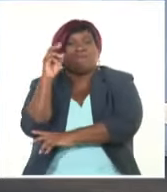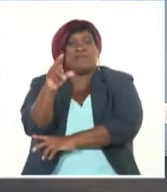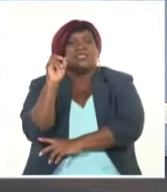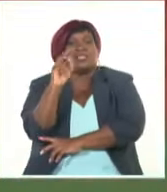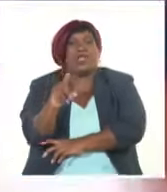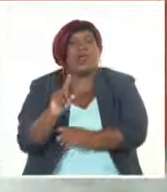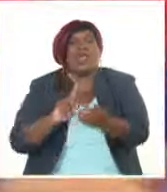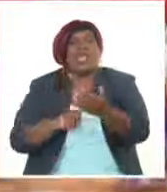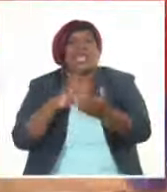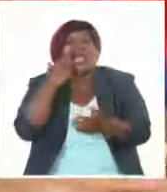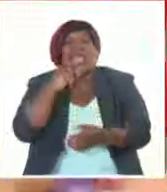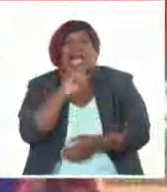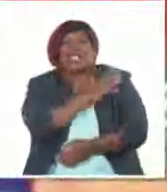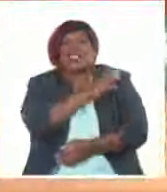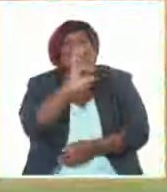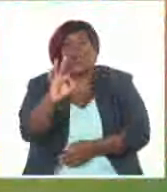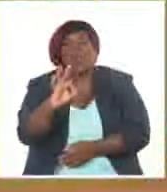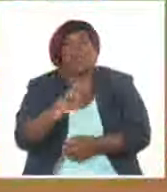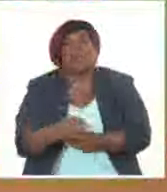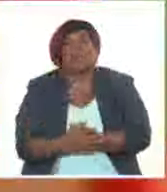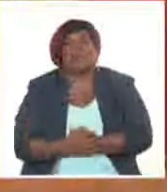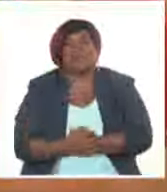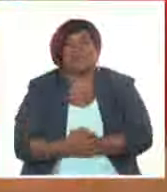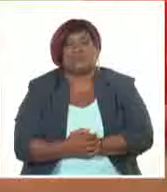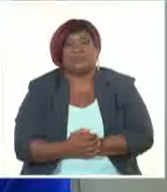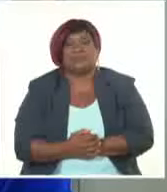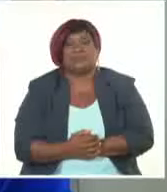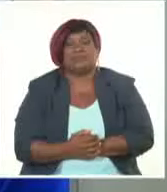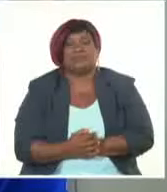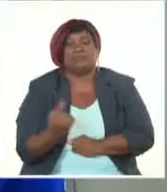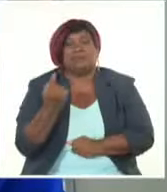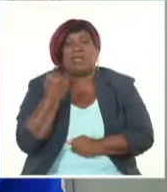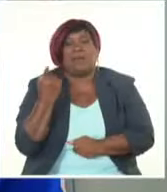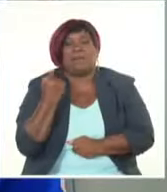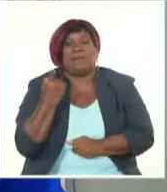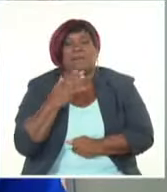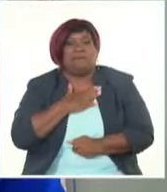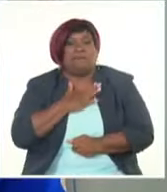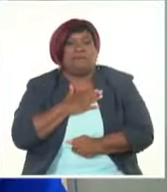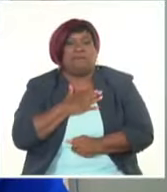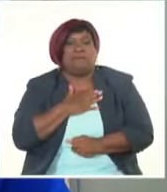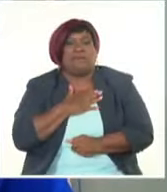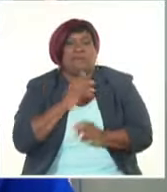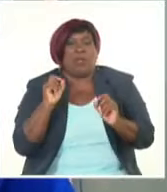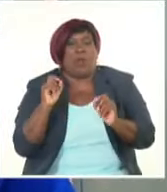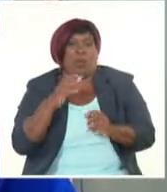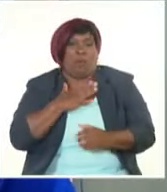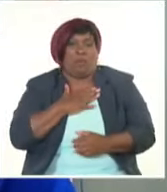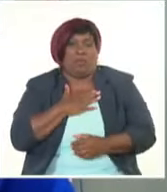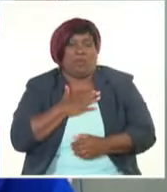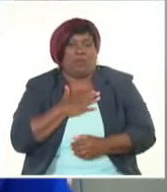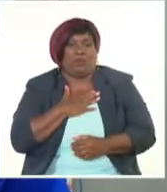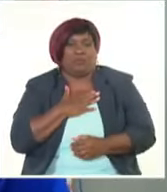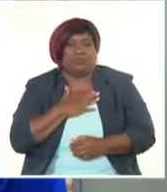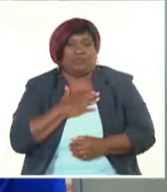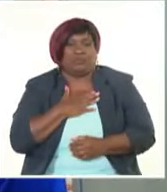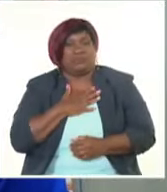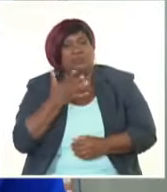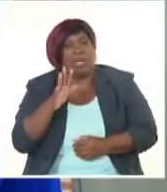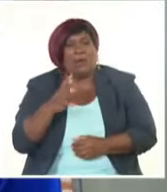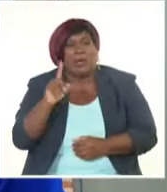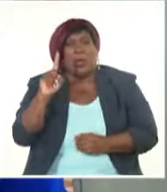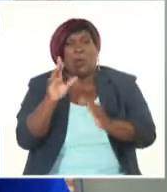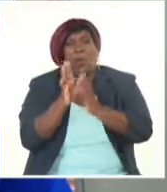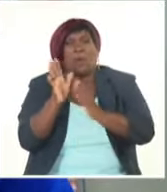Lasso. ¿Sabes? Primer partido después de varios, ¿sabes? Casi un mes después